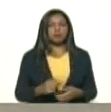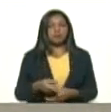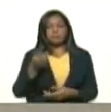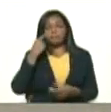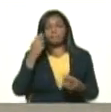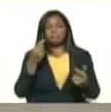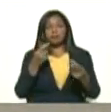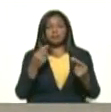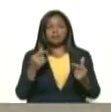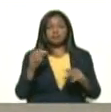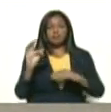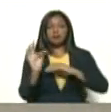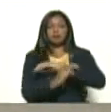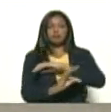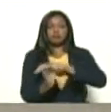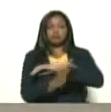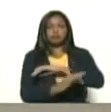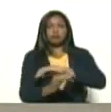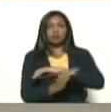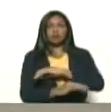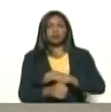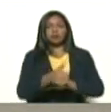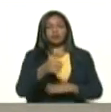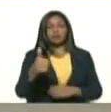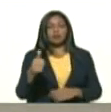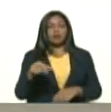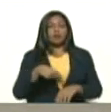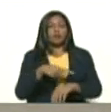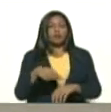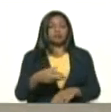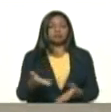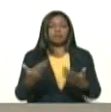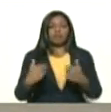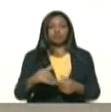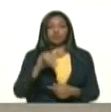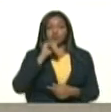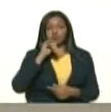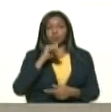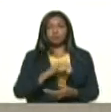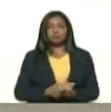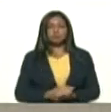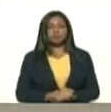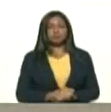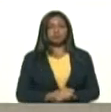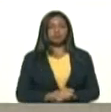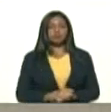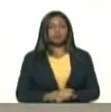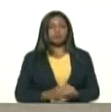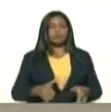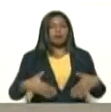Pendiente de la frontera. Cada hora recibiendo reporte. Hemos mandado todo.